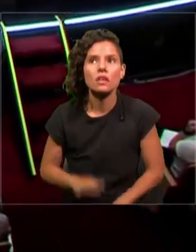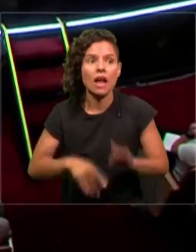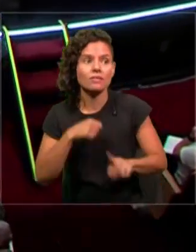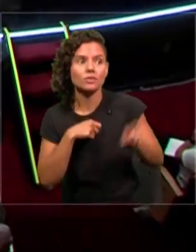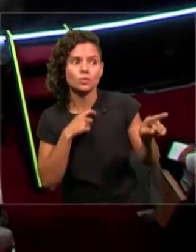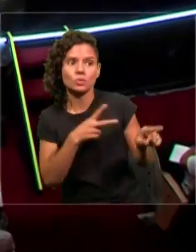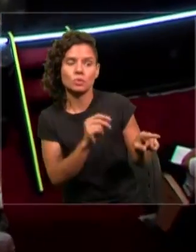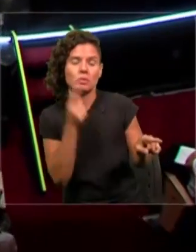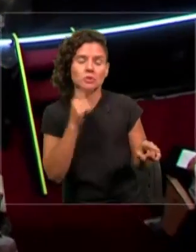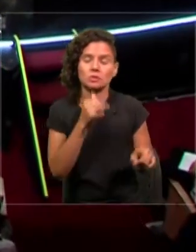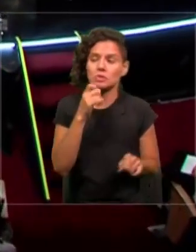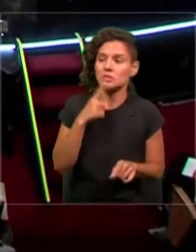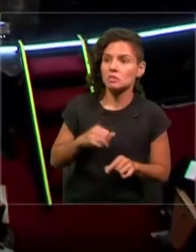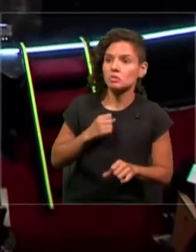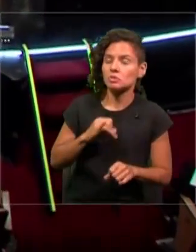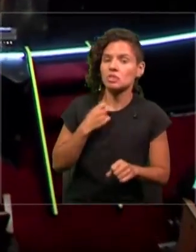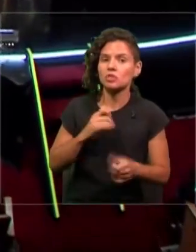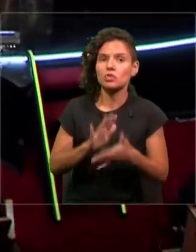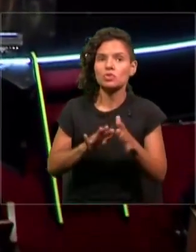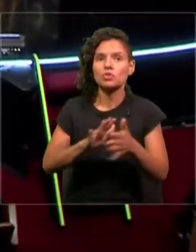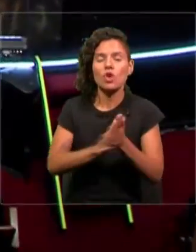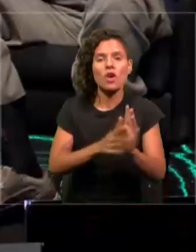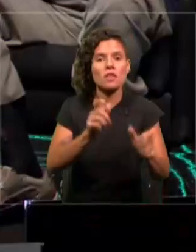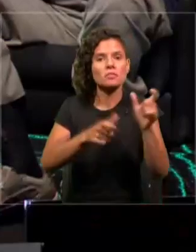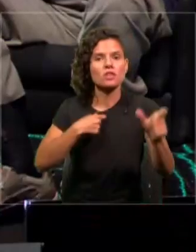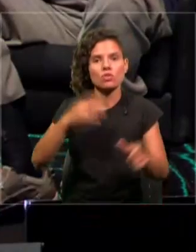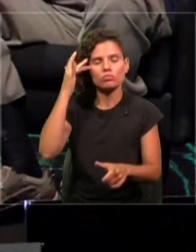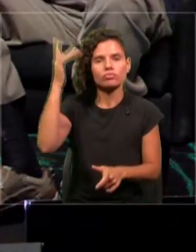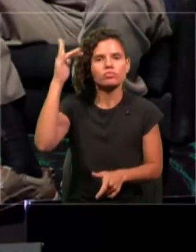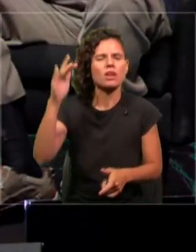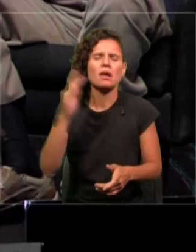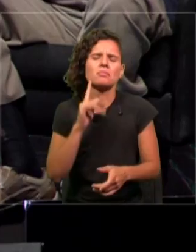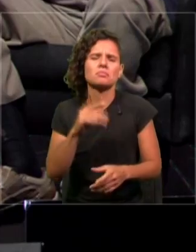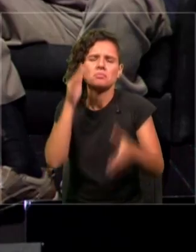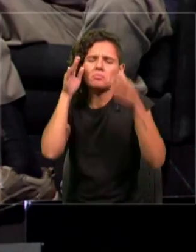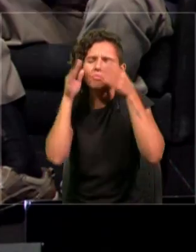los intelectuales que conozco están preocupados de su currículum vitae.